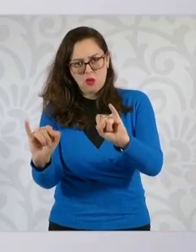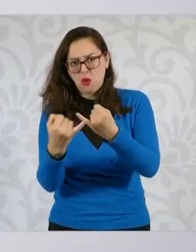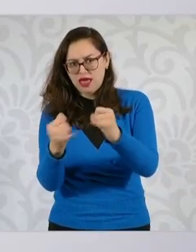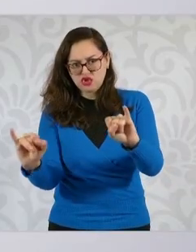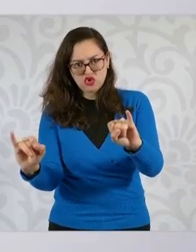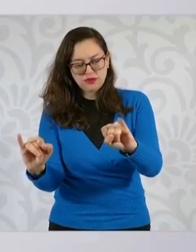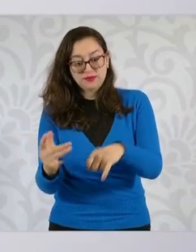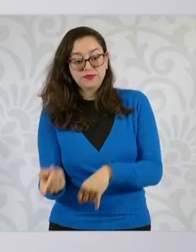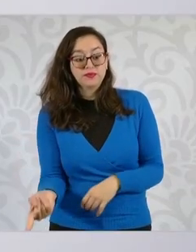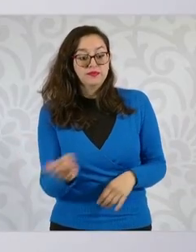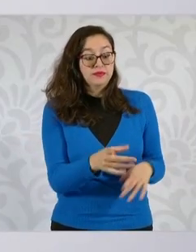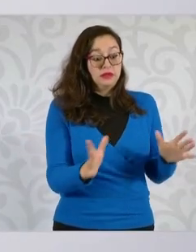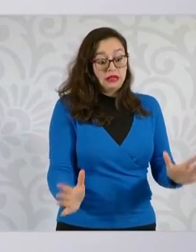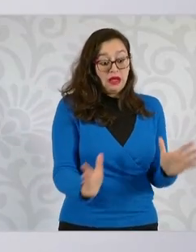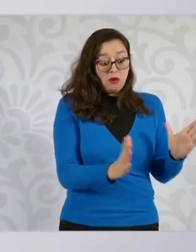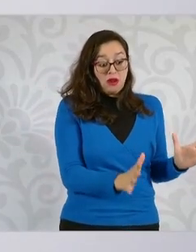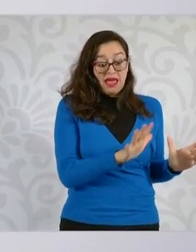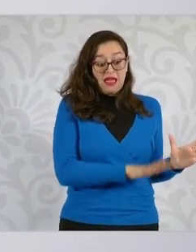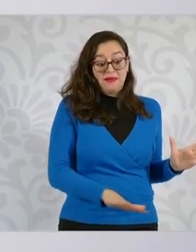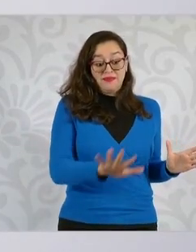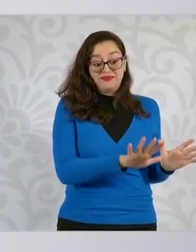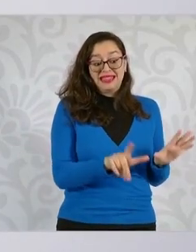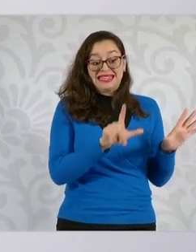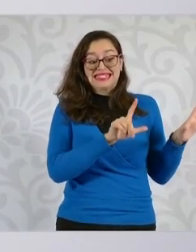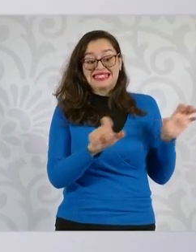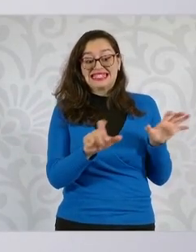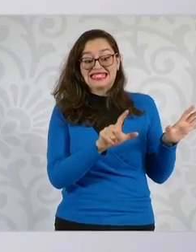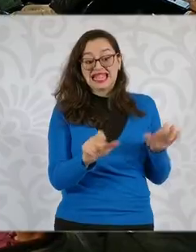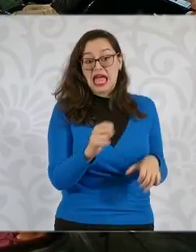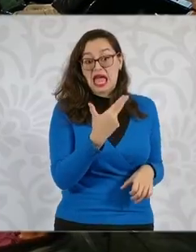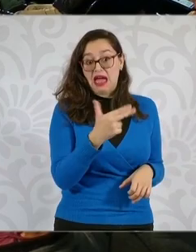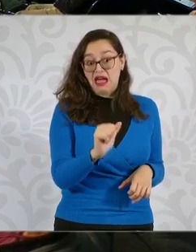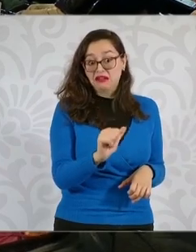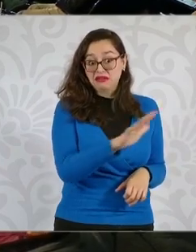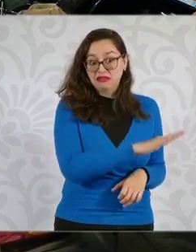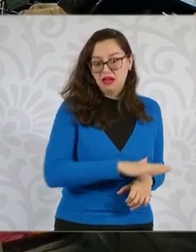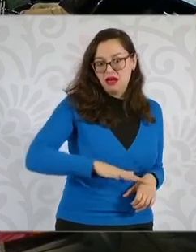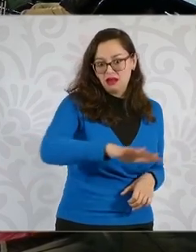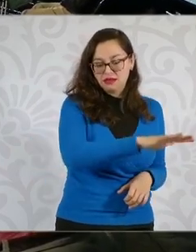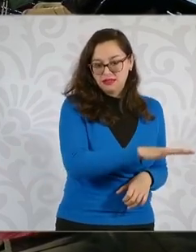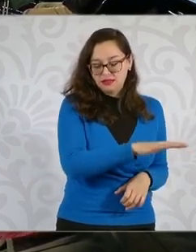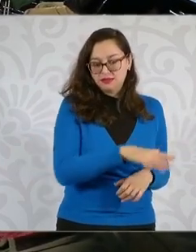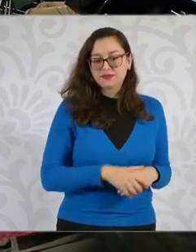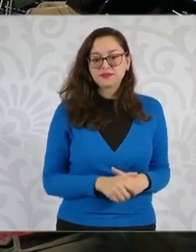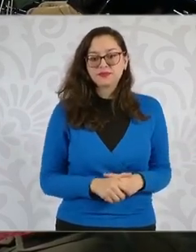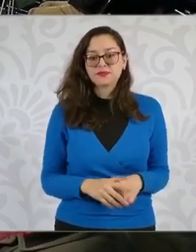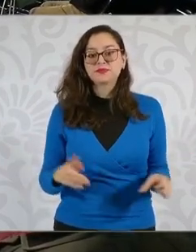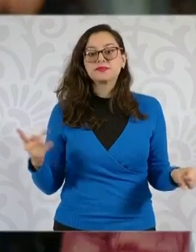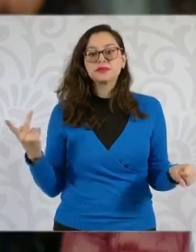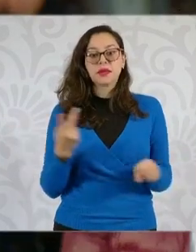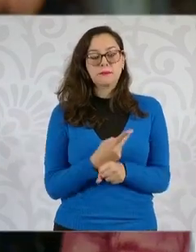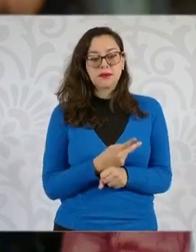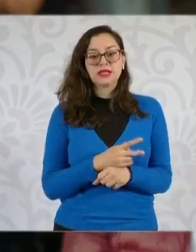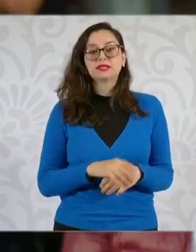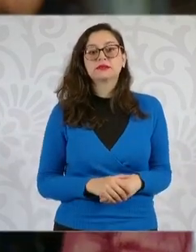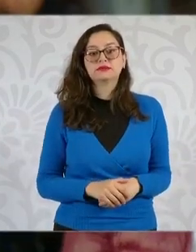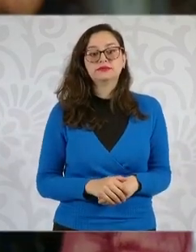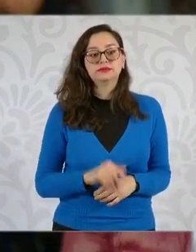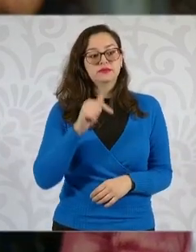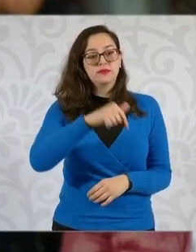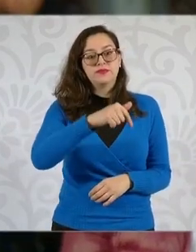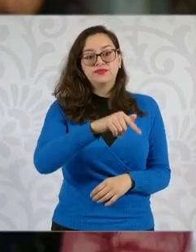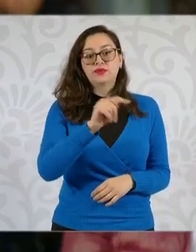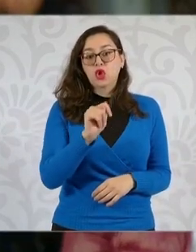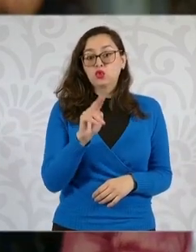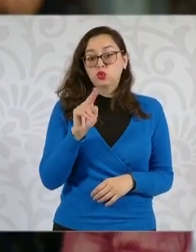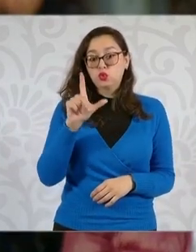hectáreas Tula es una ciudad que durante muchos años ha recibido mucha